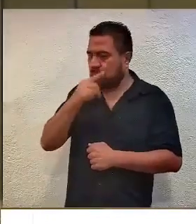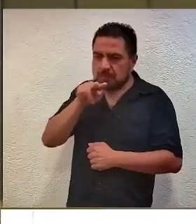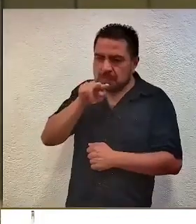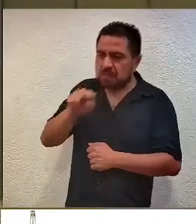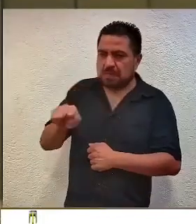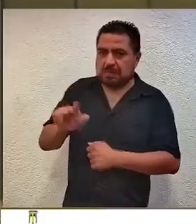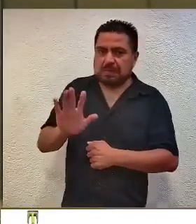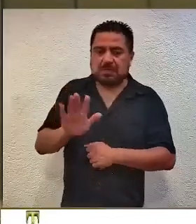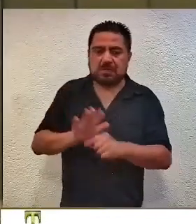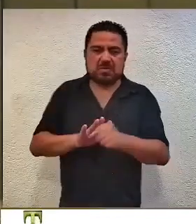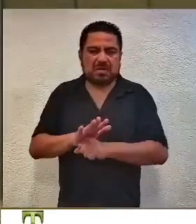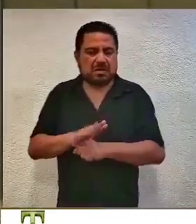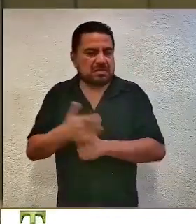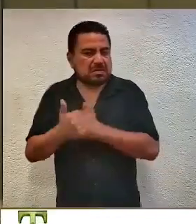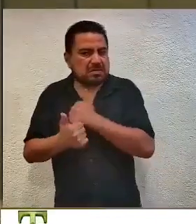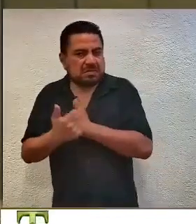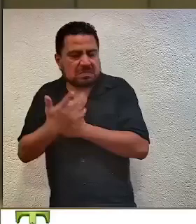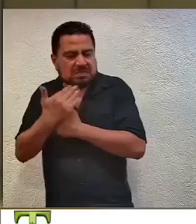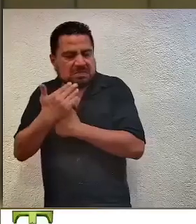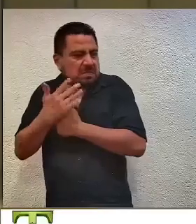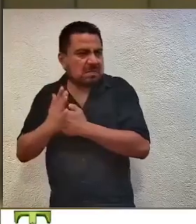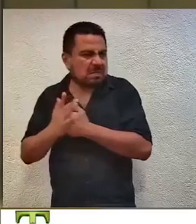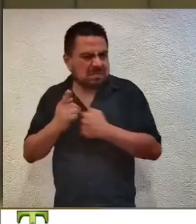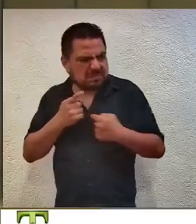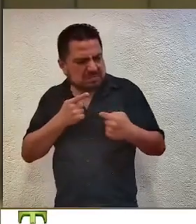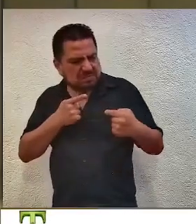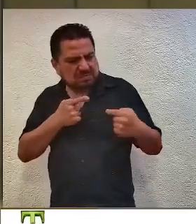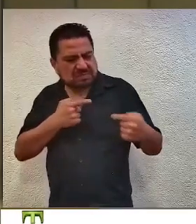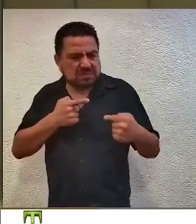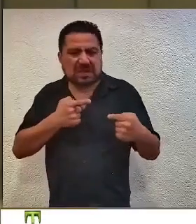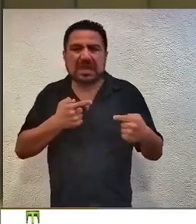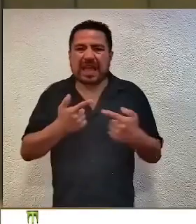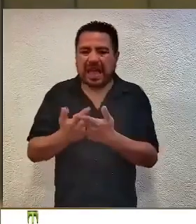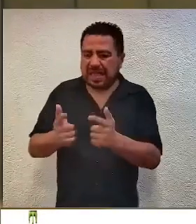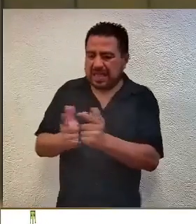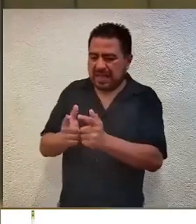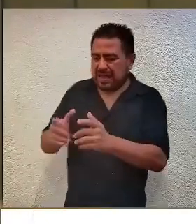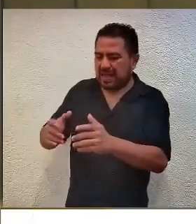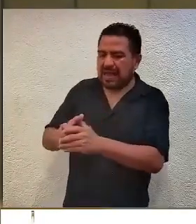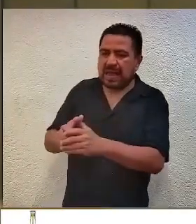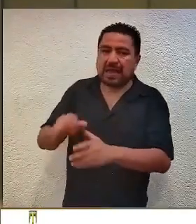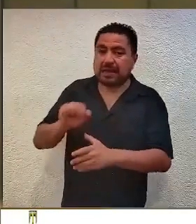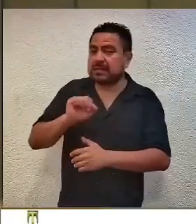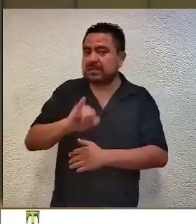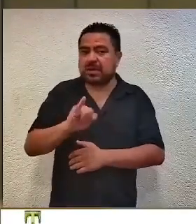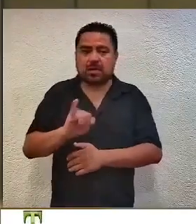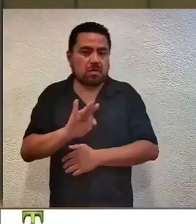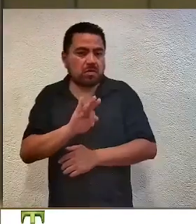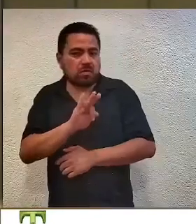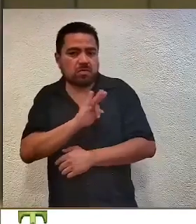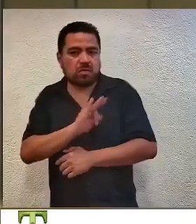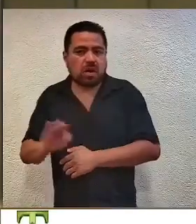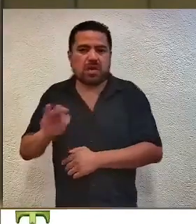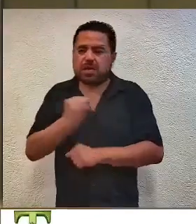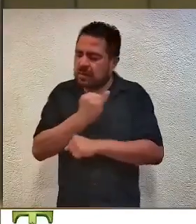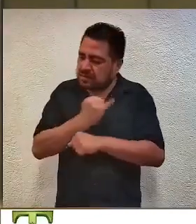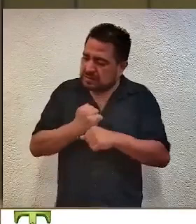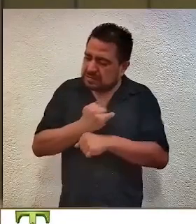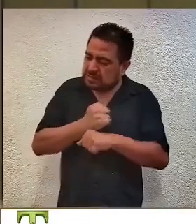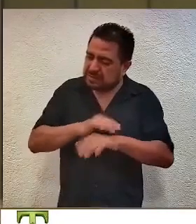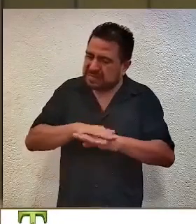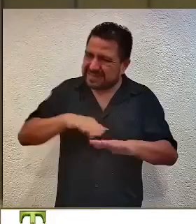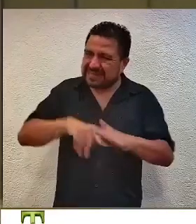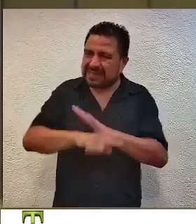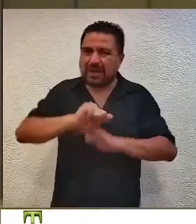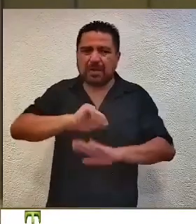resulta indiscutible que al interior del partido sí es posible estudiar la